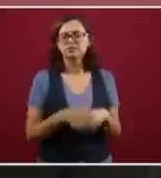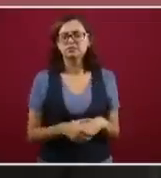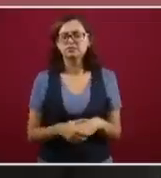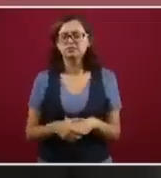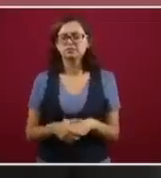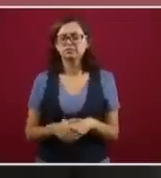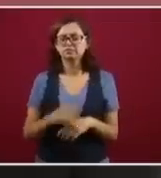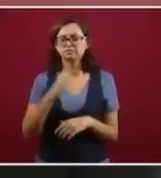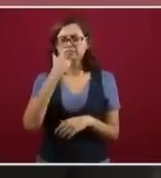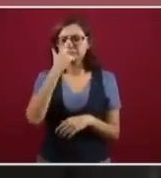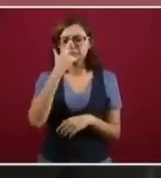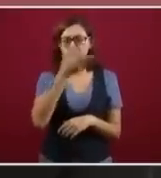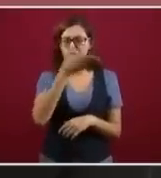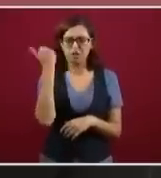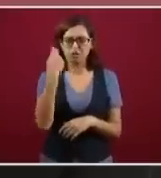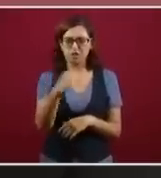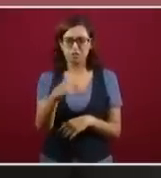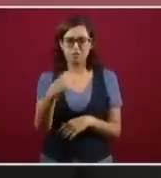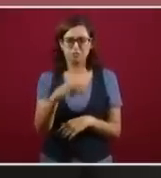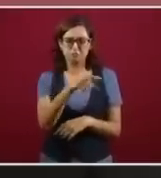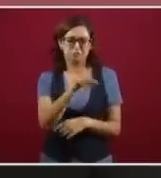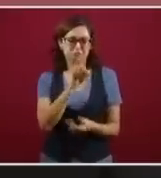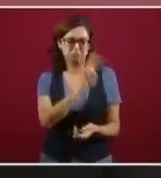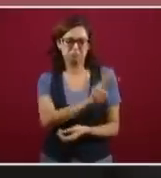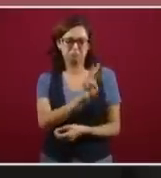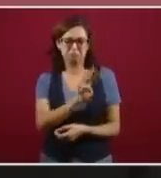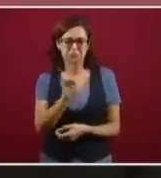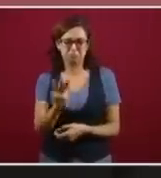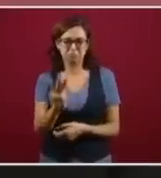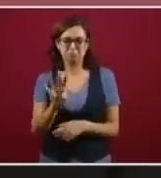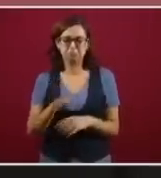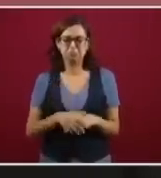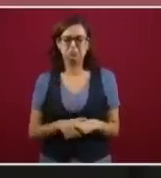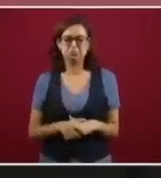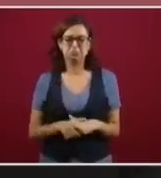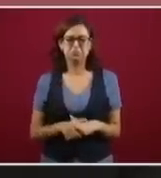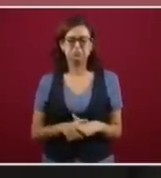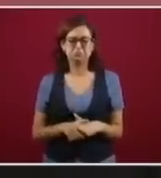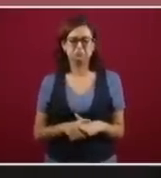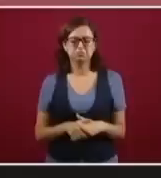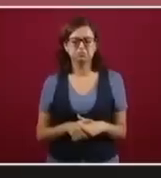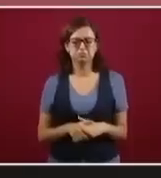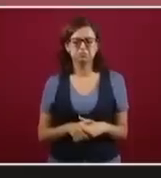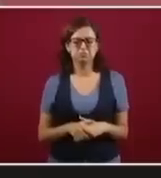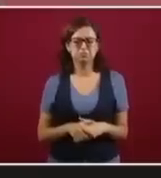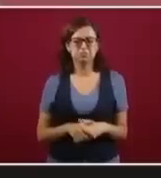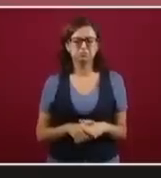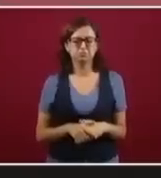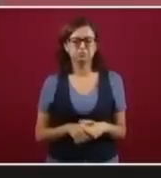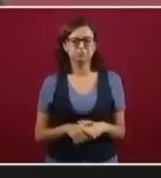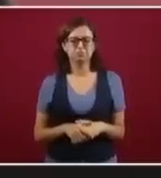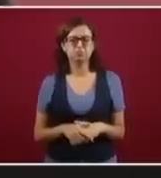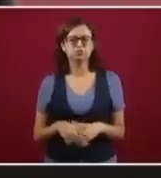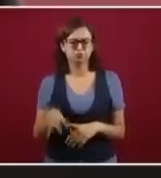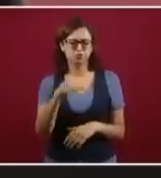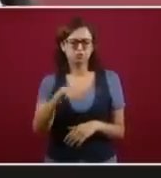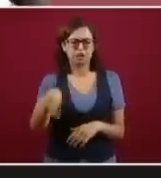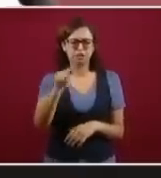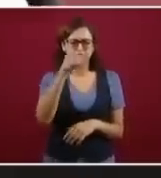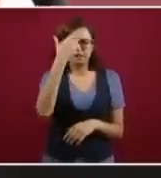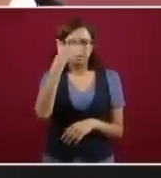No sé cómo se llama el portal. Ahí va a aparecer. Ahí lo van